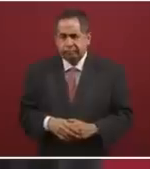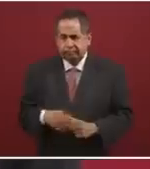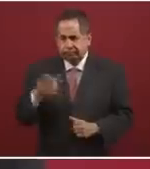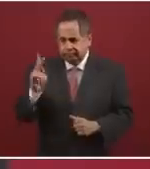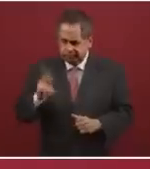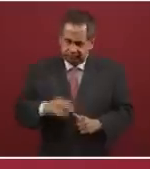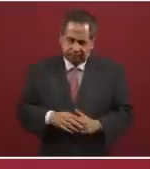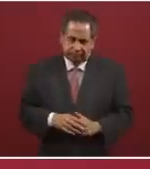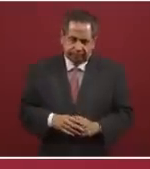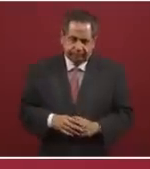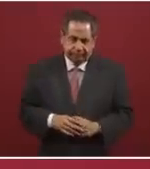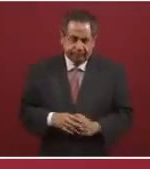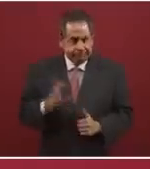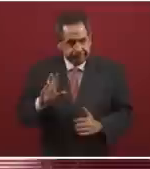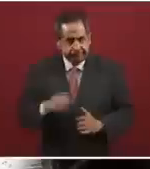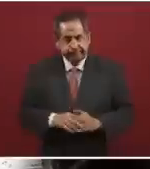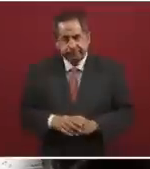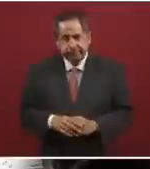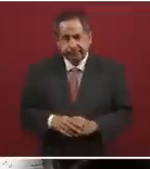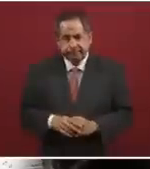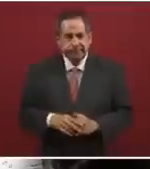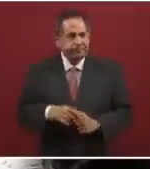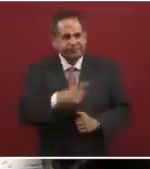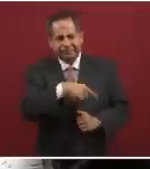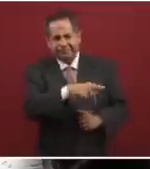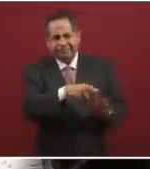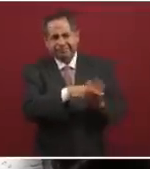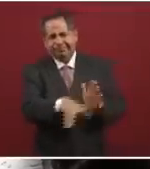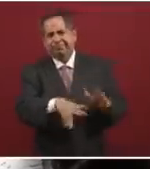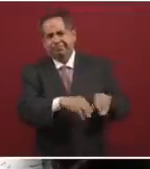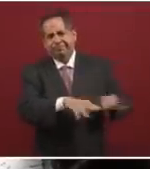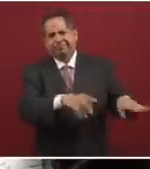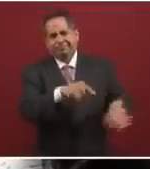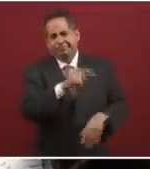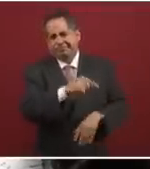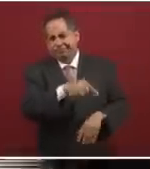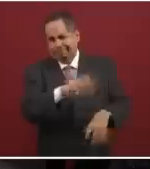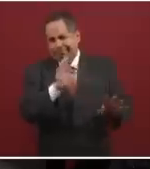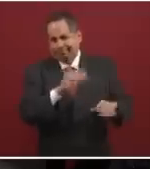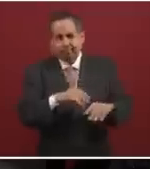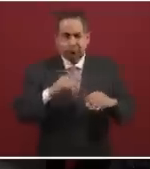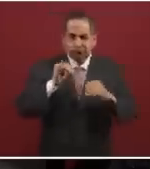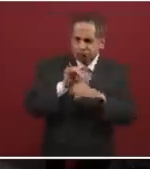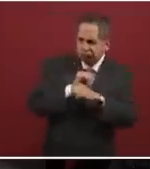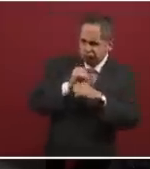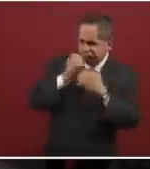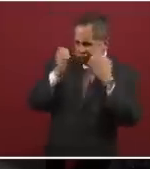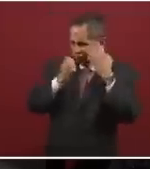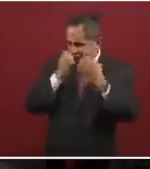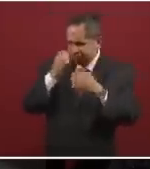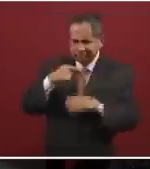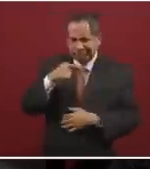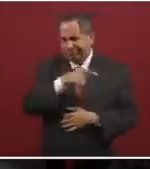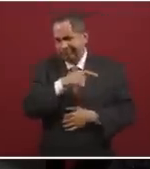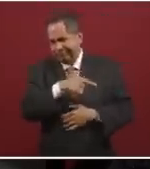Pero a ver, esos periódicos, esos analistas,